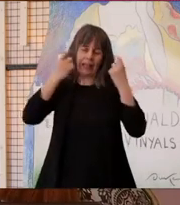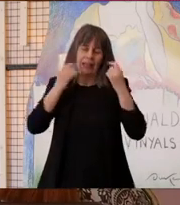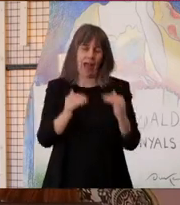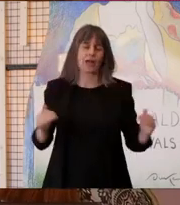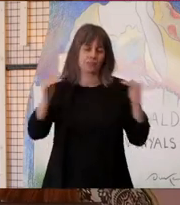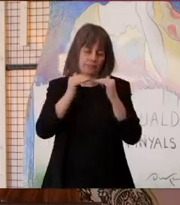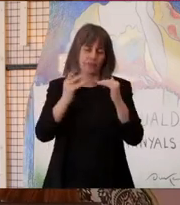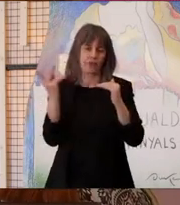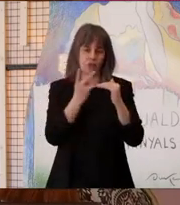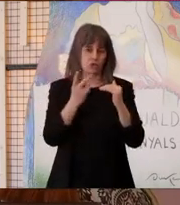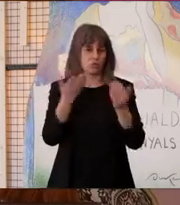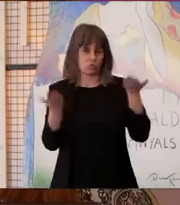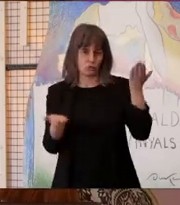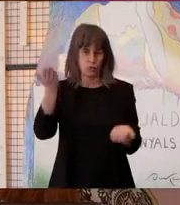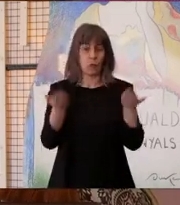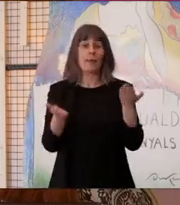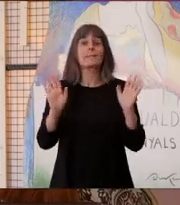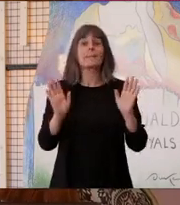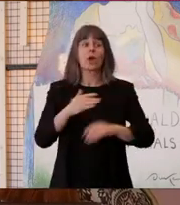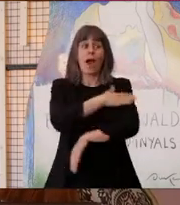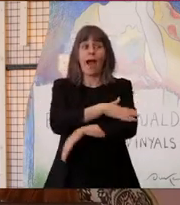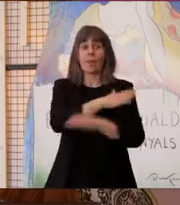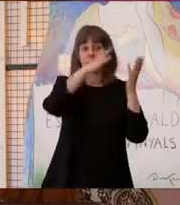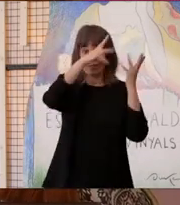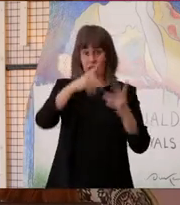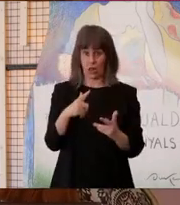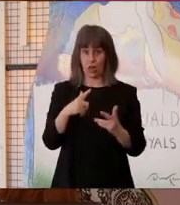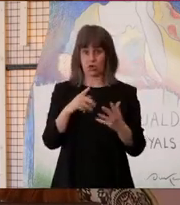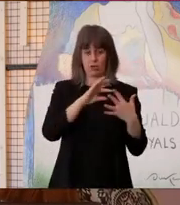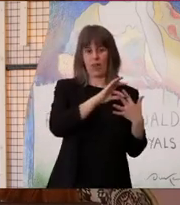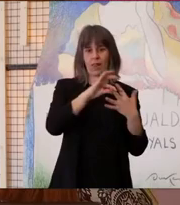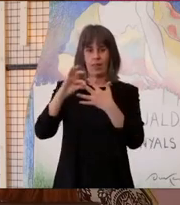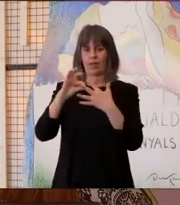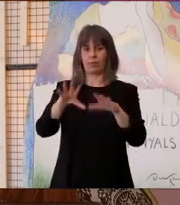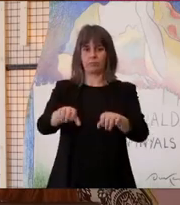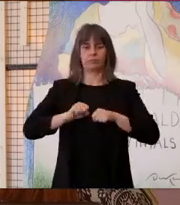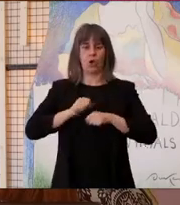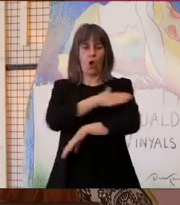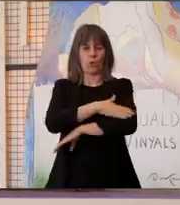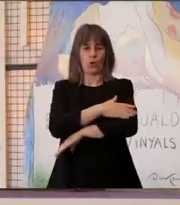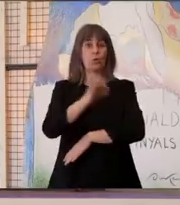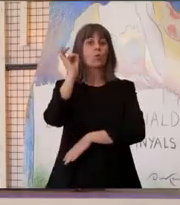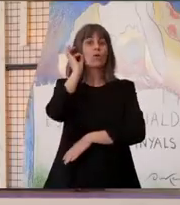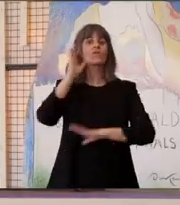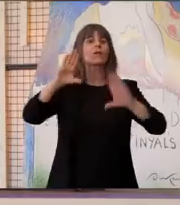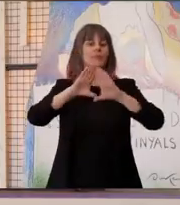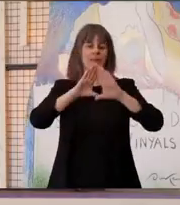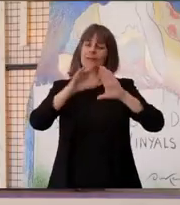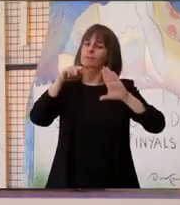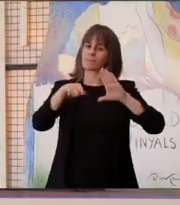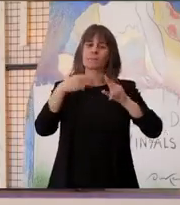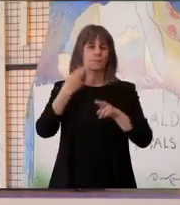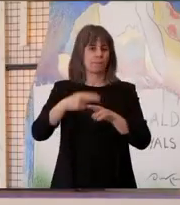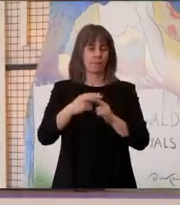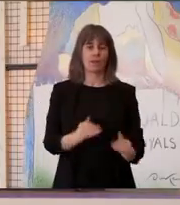que cuando una administración la gobierna una mujer feminista las políticas de igualdad